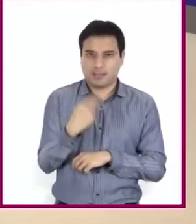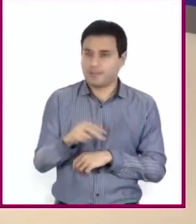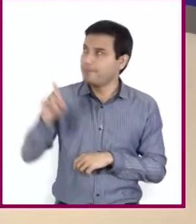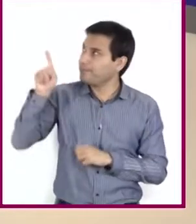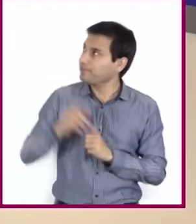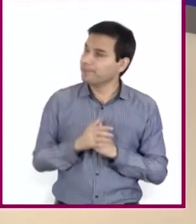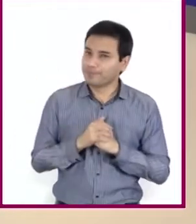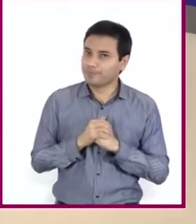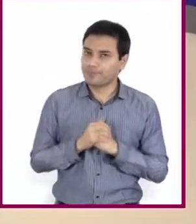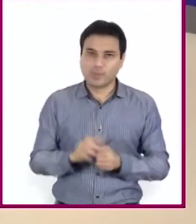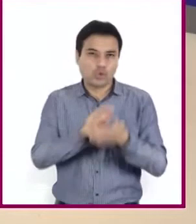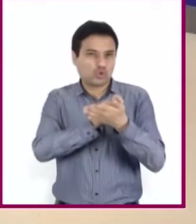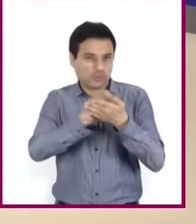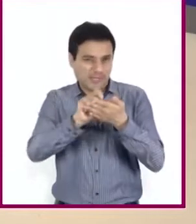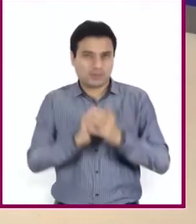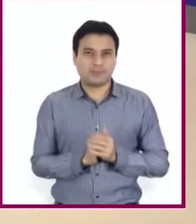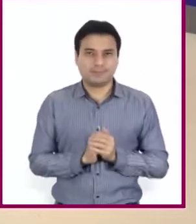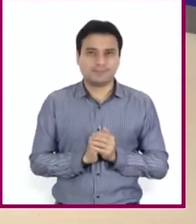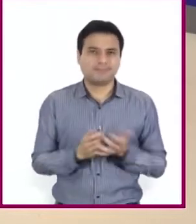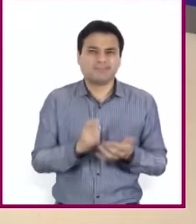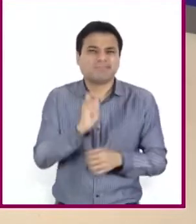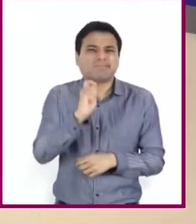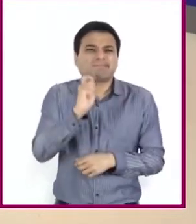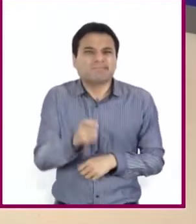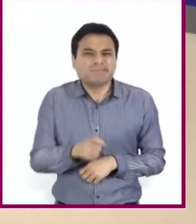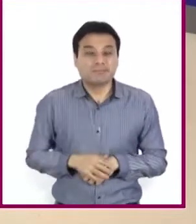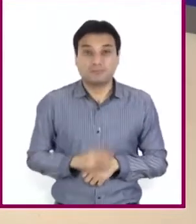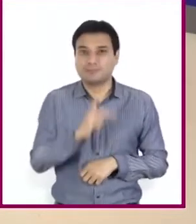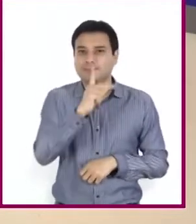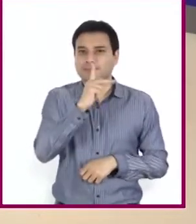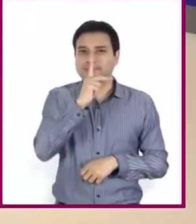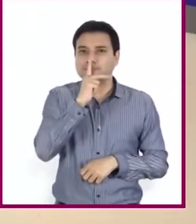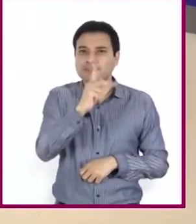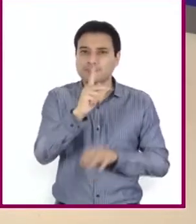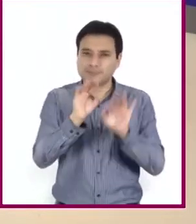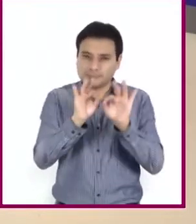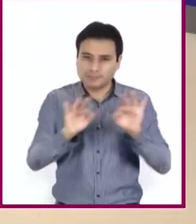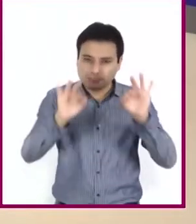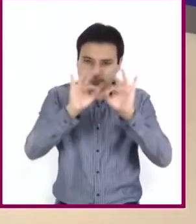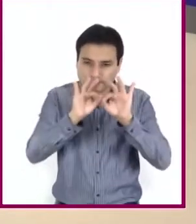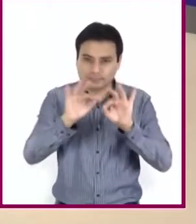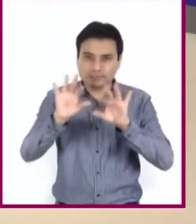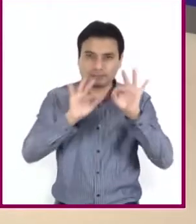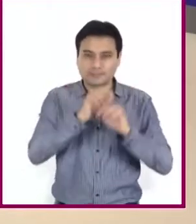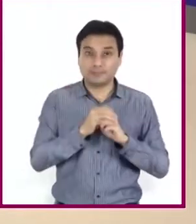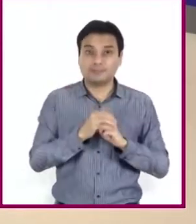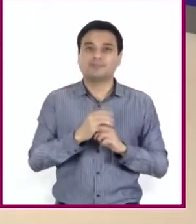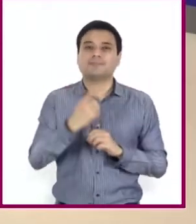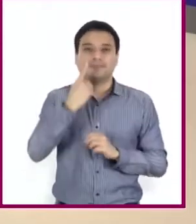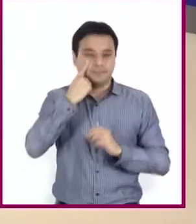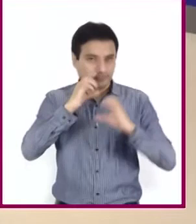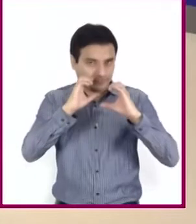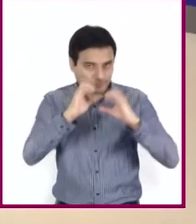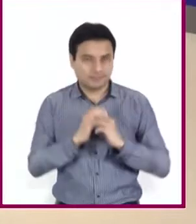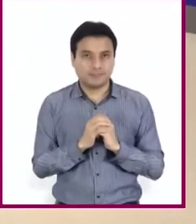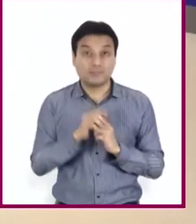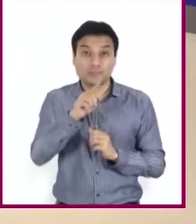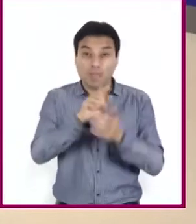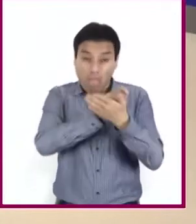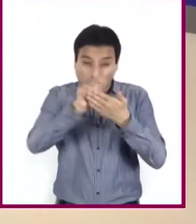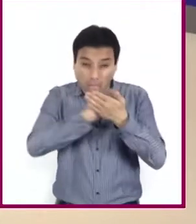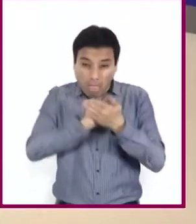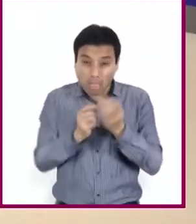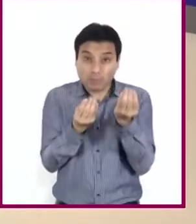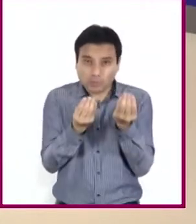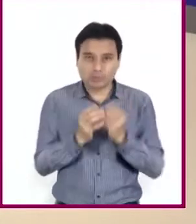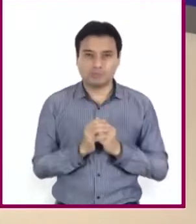subrayado, la cual consiste en seleccionar lo fundamental del texto. Pero ojo, un subrayado excesivo o